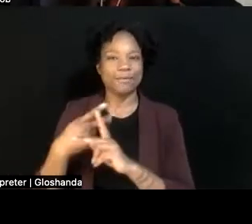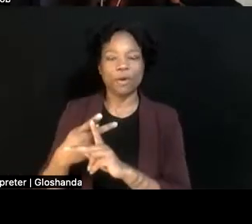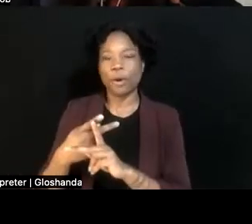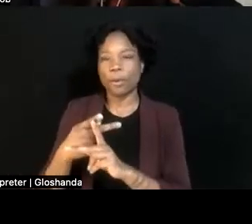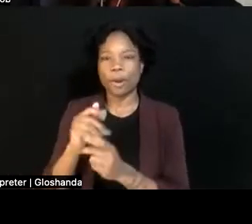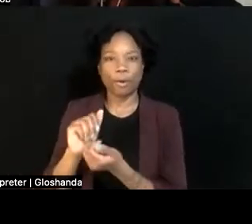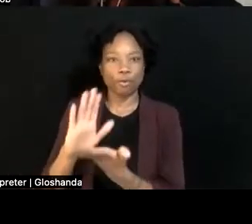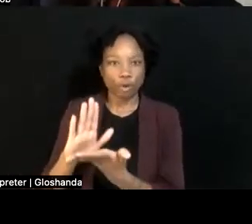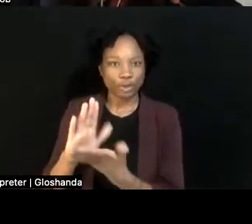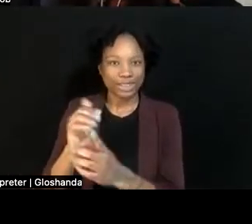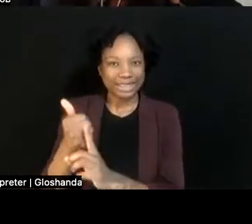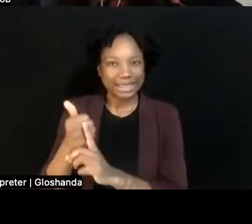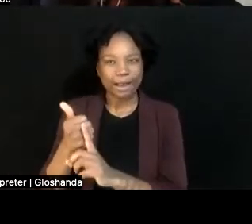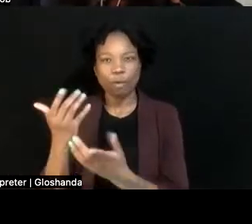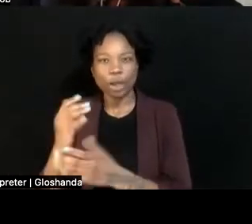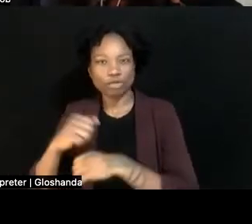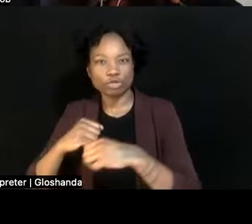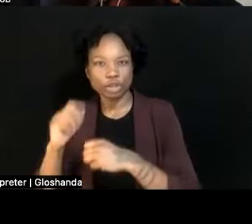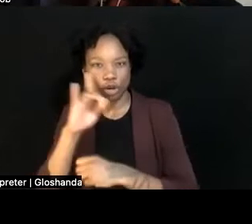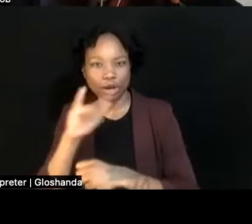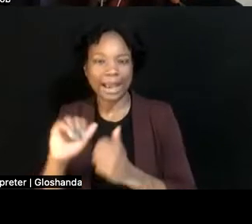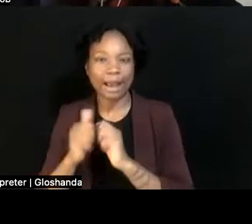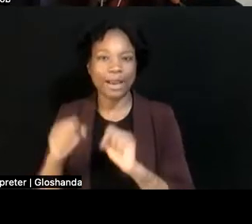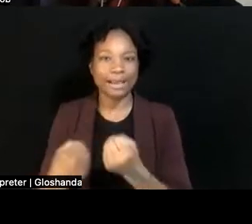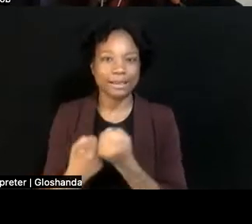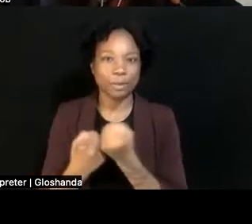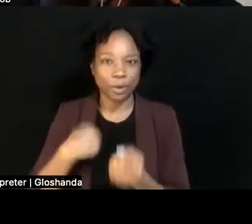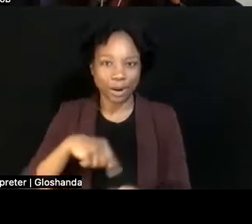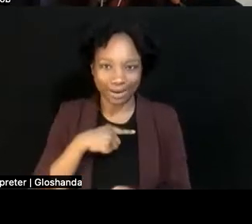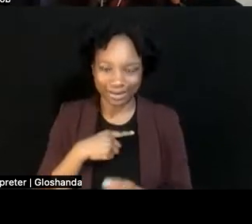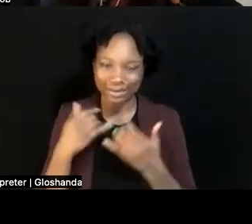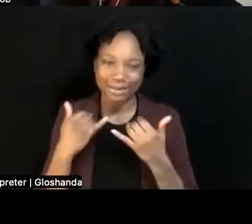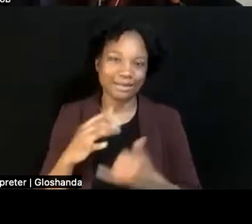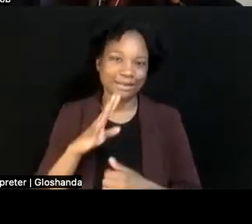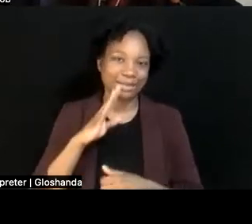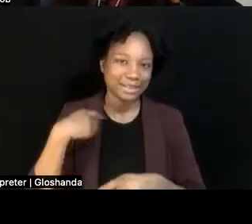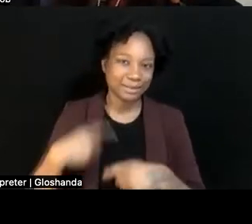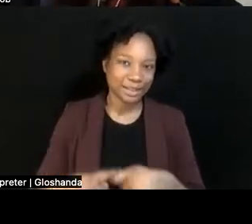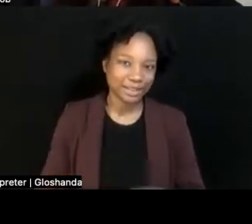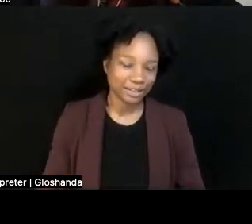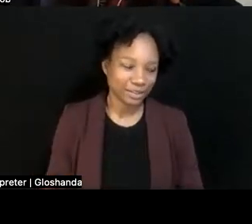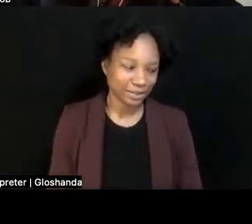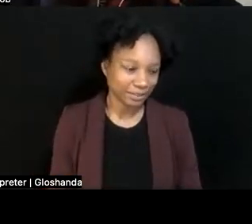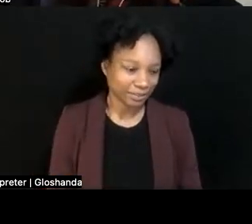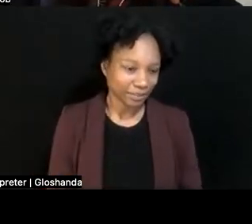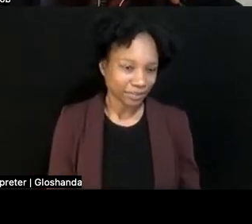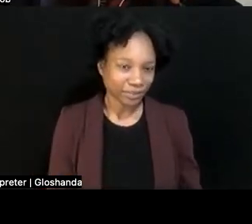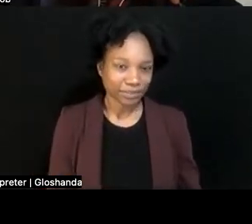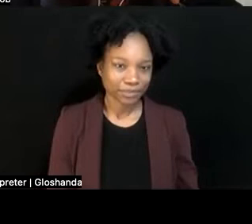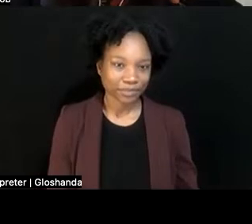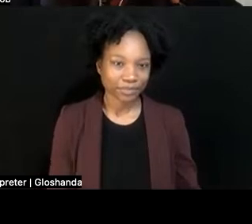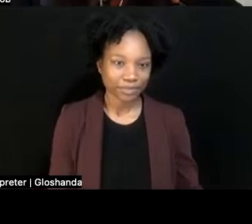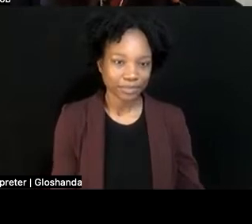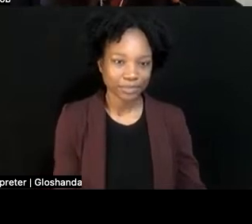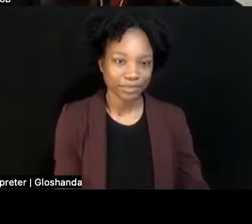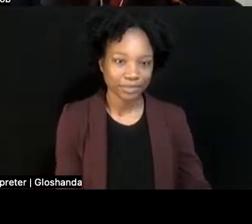panelistas. Espero yo, ya he puesto unos enlaces en el chat y espero que las panelistas también puedan compartir unos enlaces